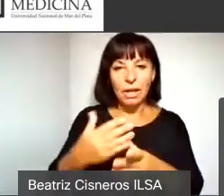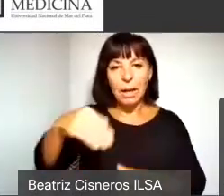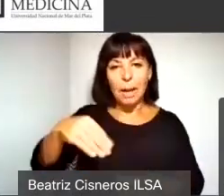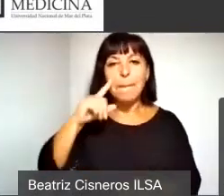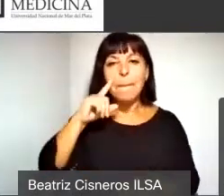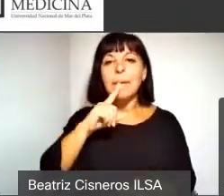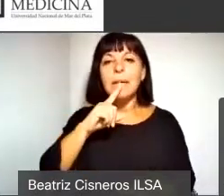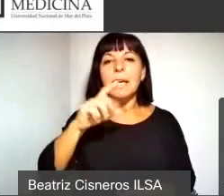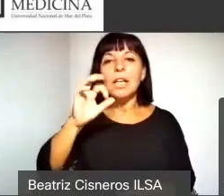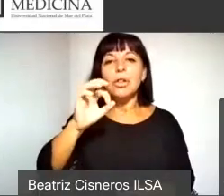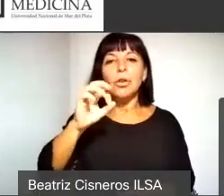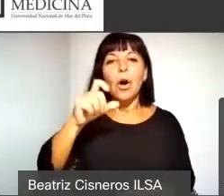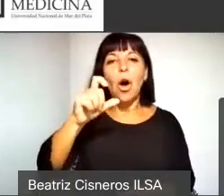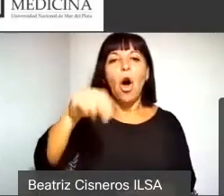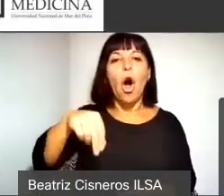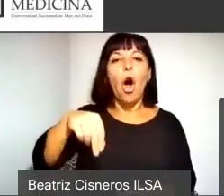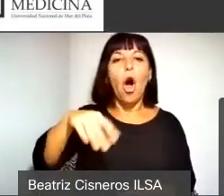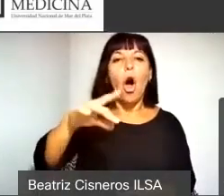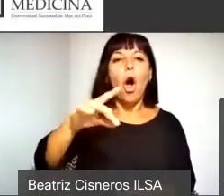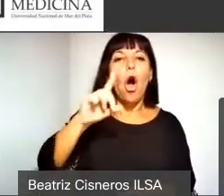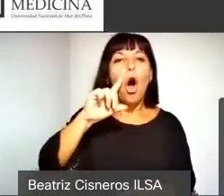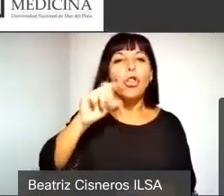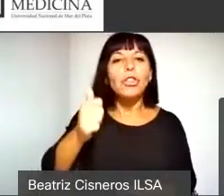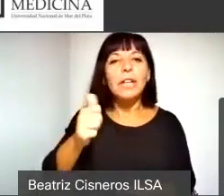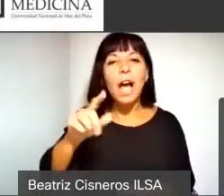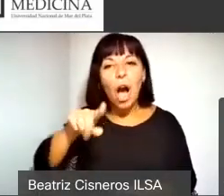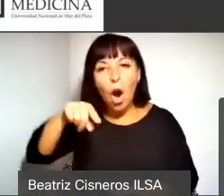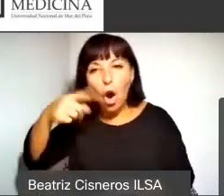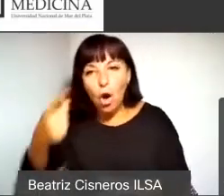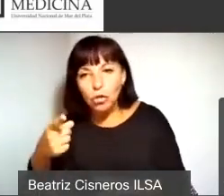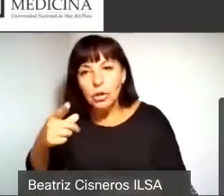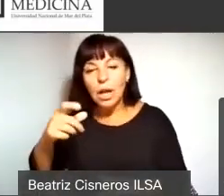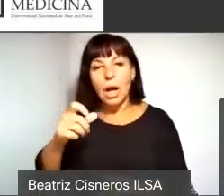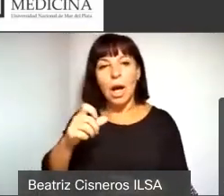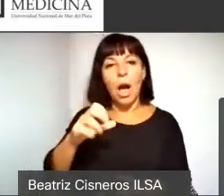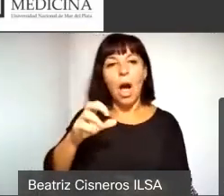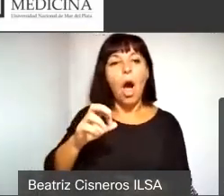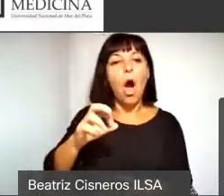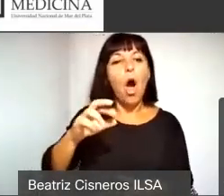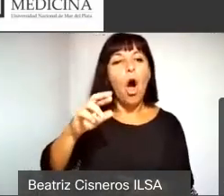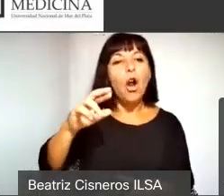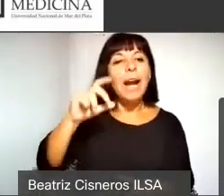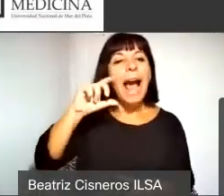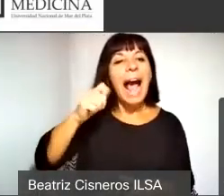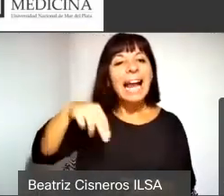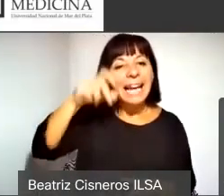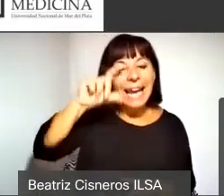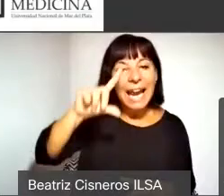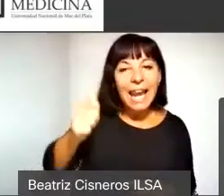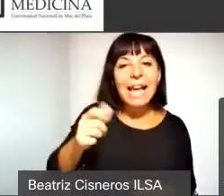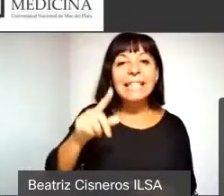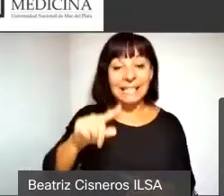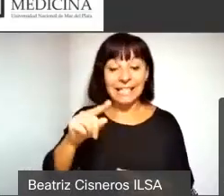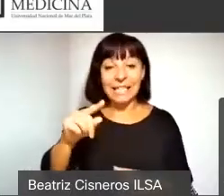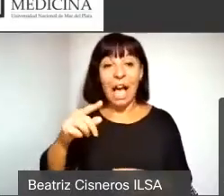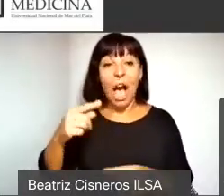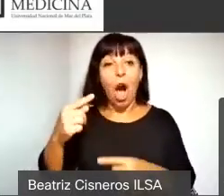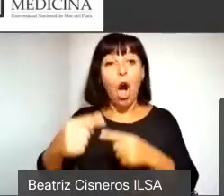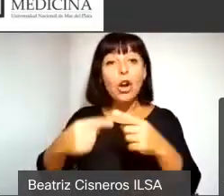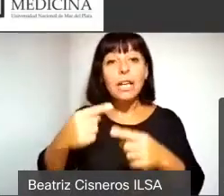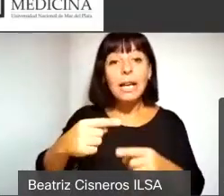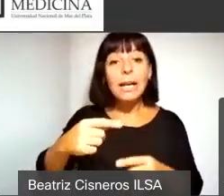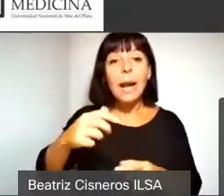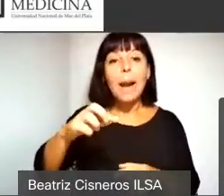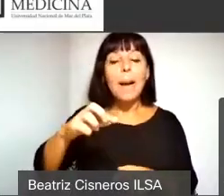qué otra organela. Al cloroplasto, y también da cuenta esta teoría de